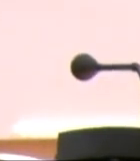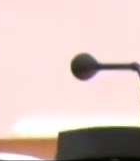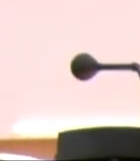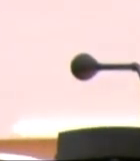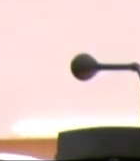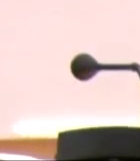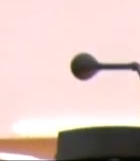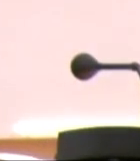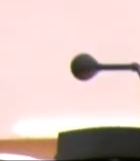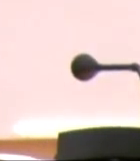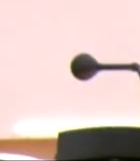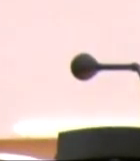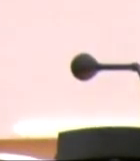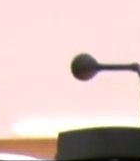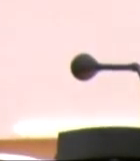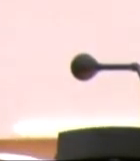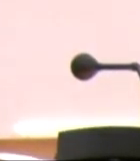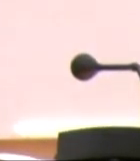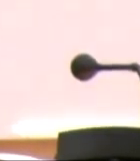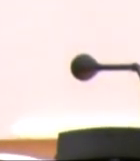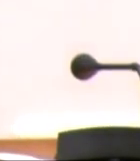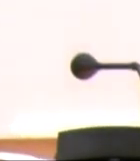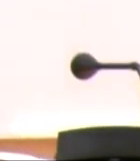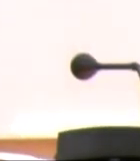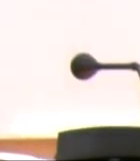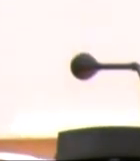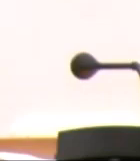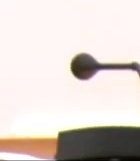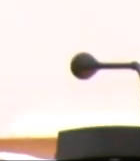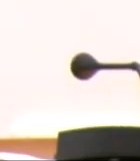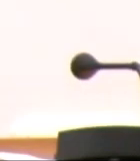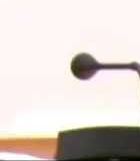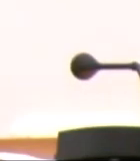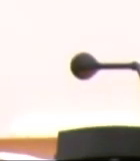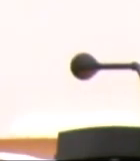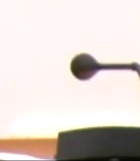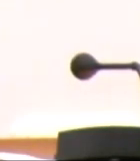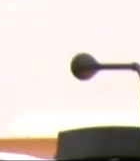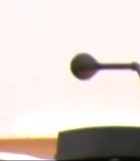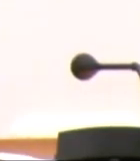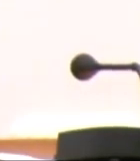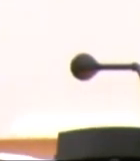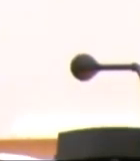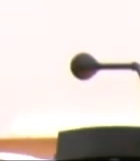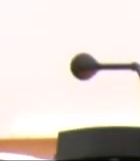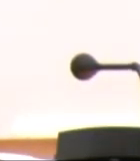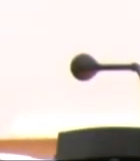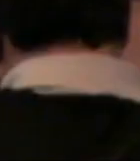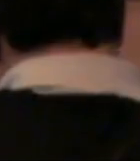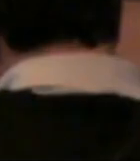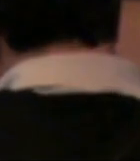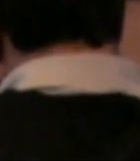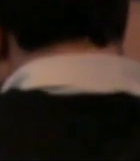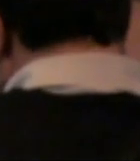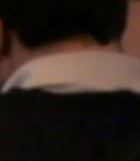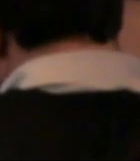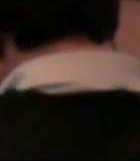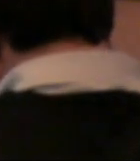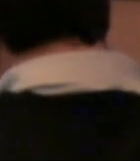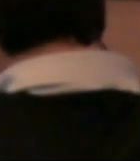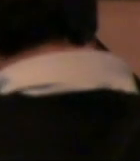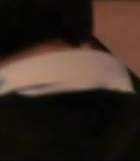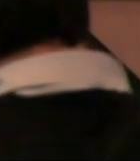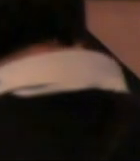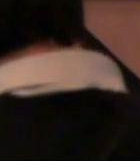ya he presentado, a Susana Guerrero Salazar, que es una lingüista experta en el lenguaje y tiene un amplísimo currículum. Es tan amplio que, bueno, que